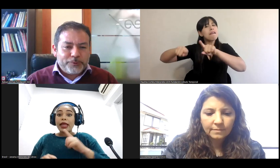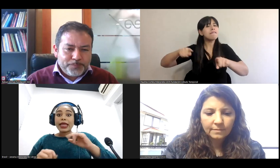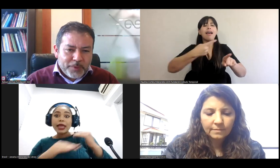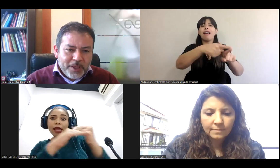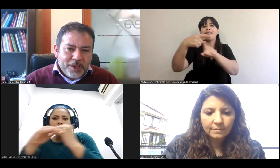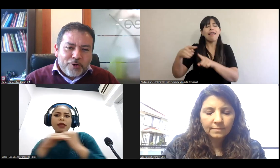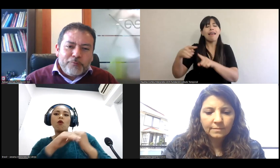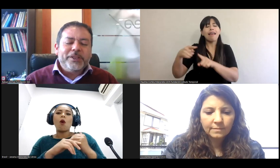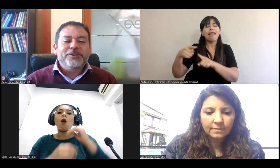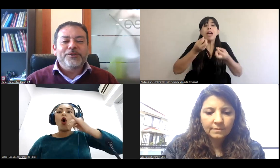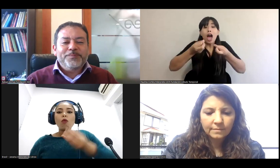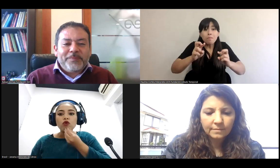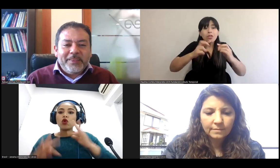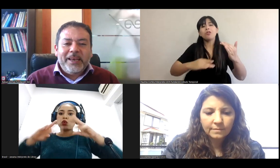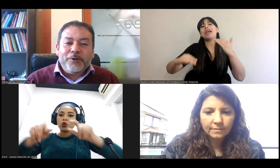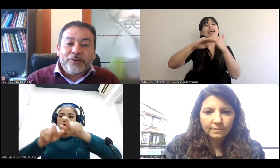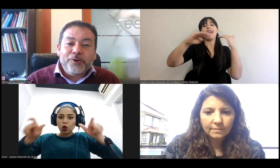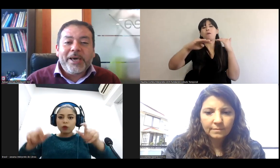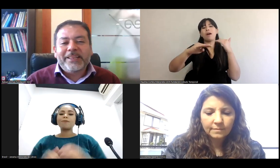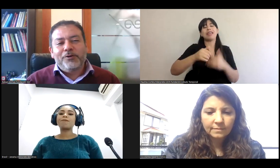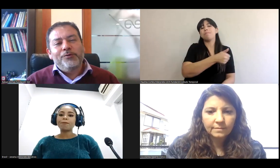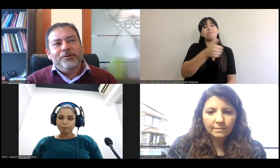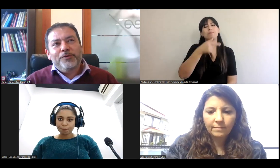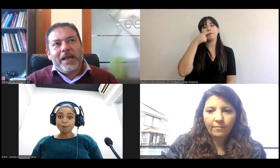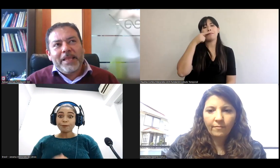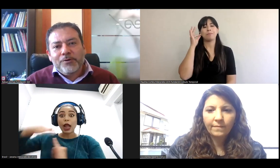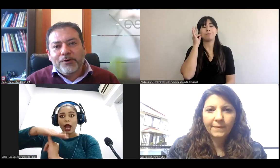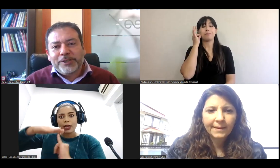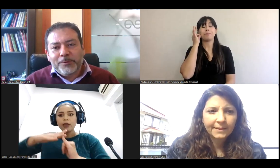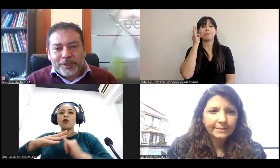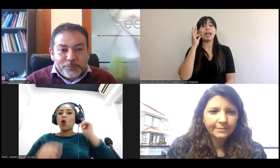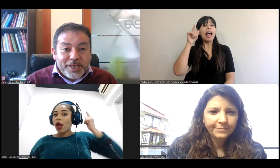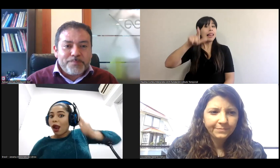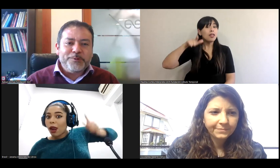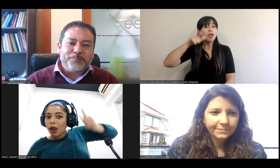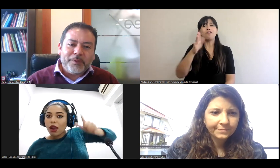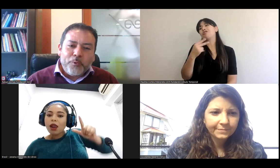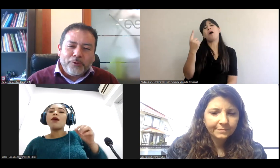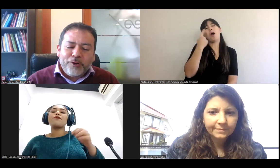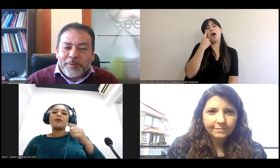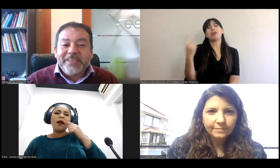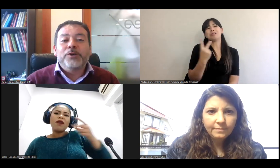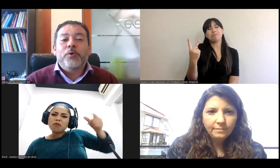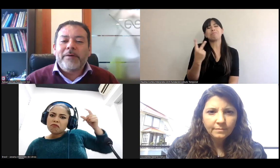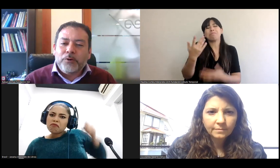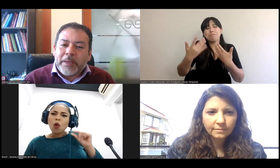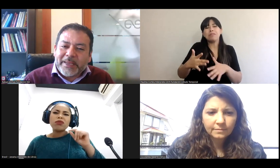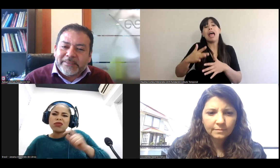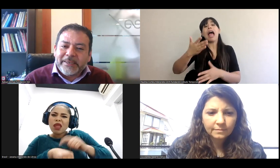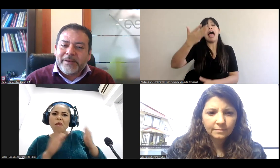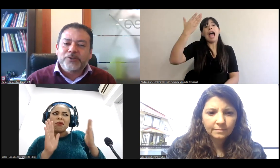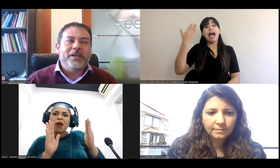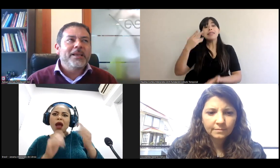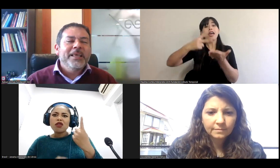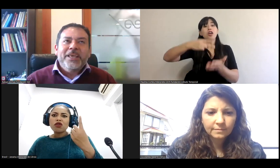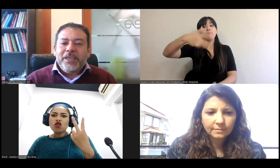y todos. Con la Fundación Laboratorio de Arte Lóbulo Temporal ya nos conocemos hace un tiempo, cuando el 2019 ganó una